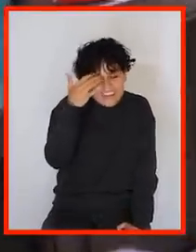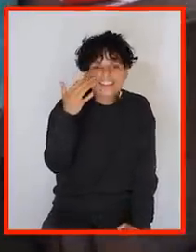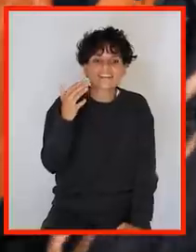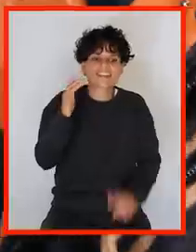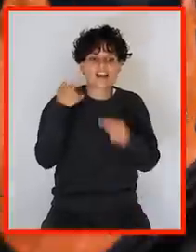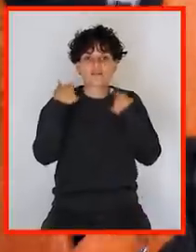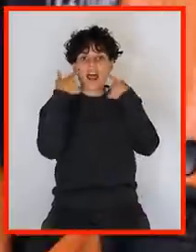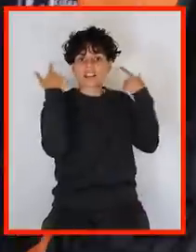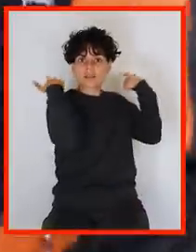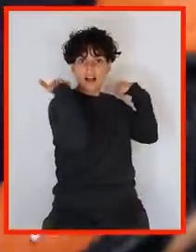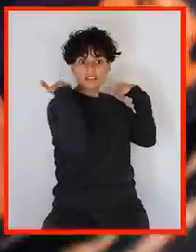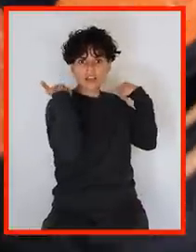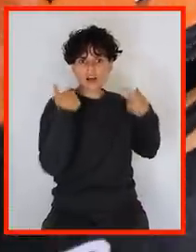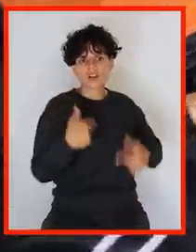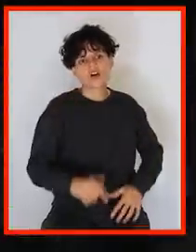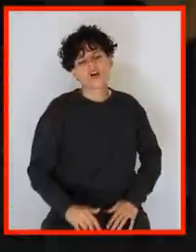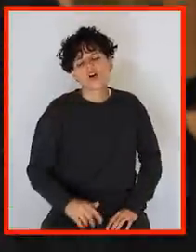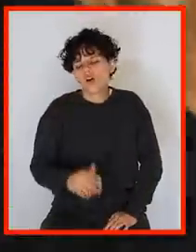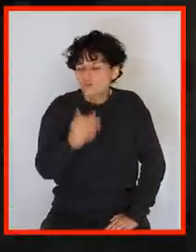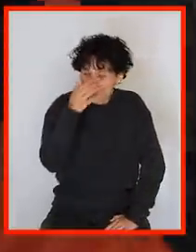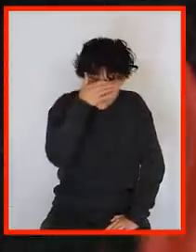No. Mira la espalda.